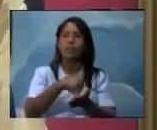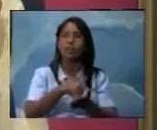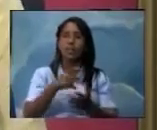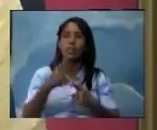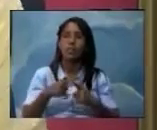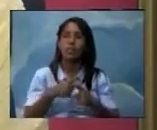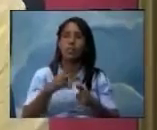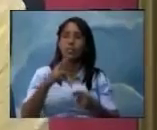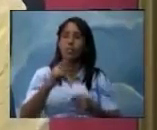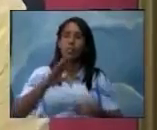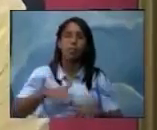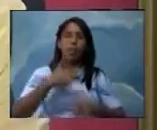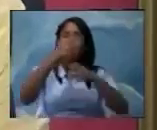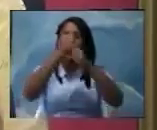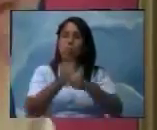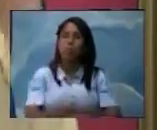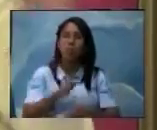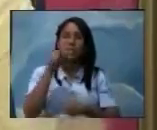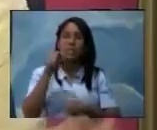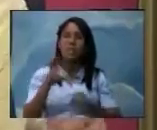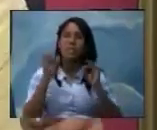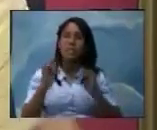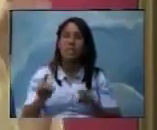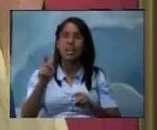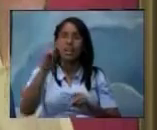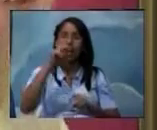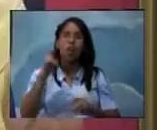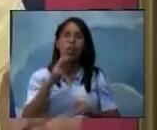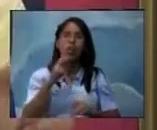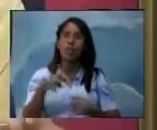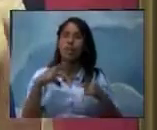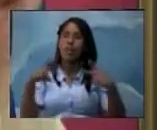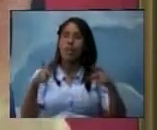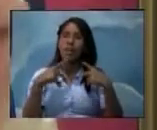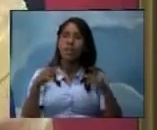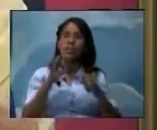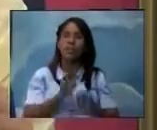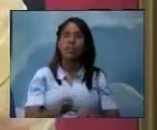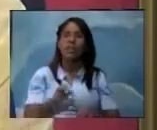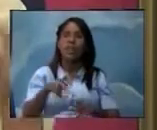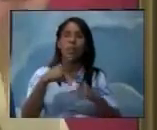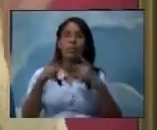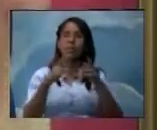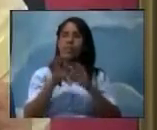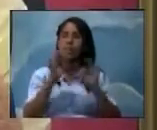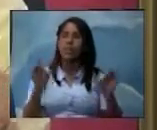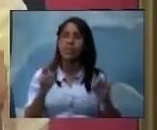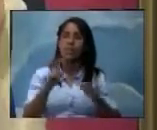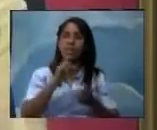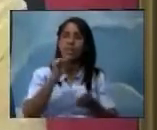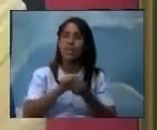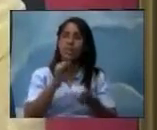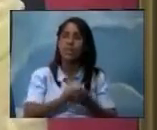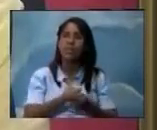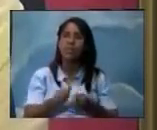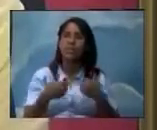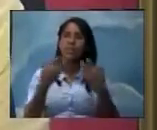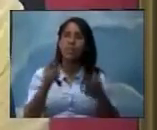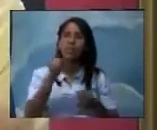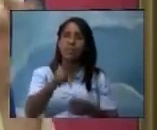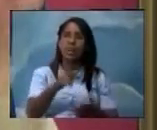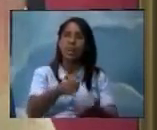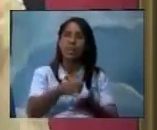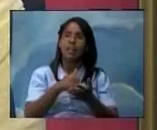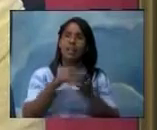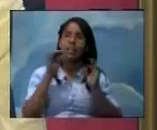Hasta lo más débil. Entonces no ponga su confianza ni en el oro, ni en la plata, ni en el bronce, ni en el hierro que se le ha dado y que